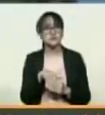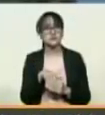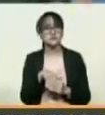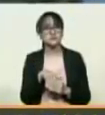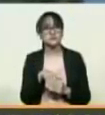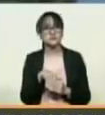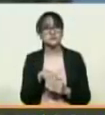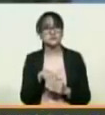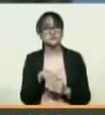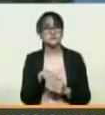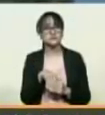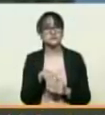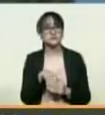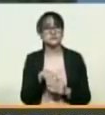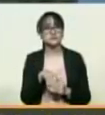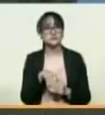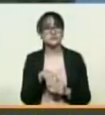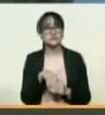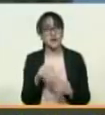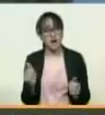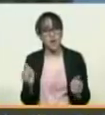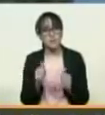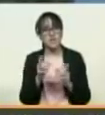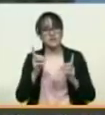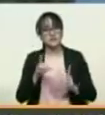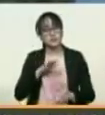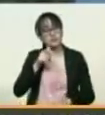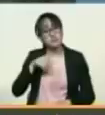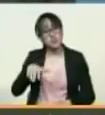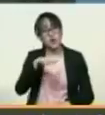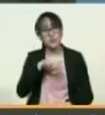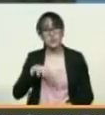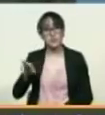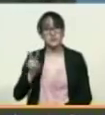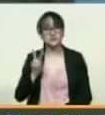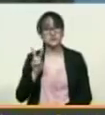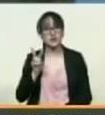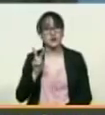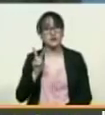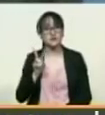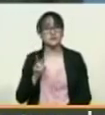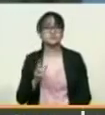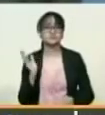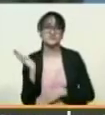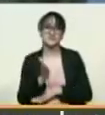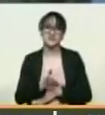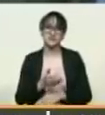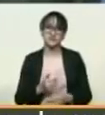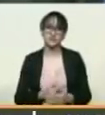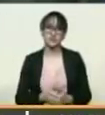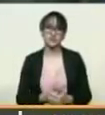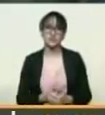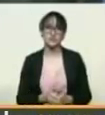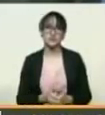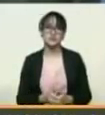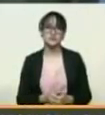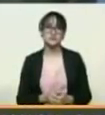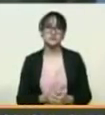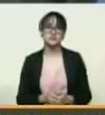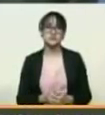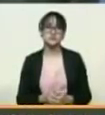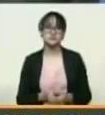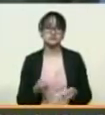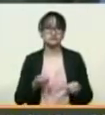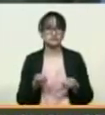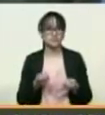ellos también que acompañar la decisión del pueblo venezolano finalmente. Las sanciones, que tú llamas, que son medidas